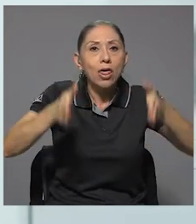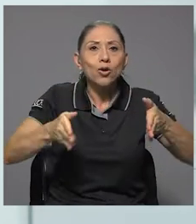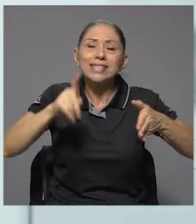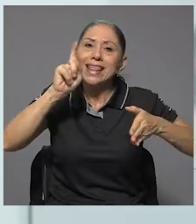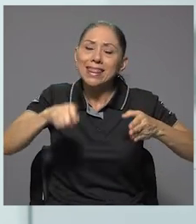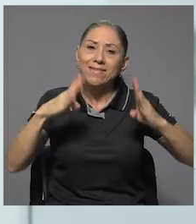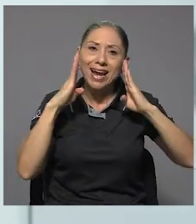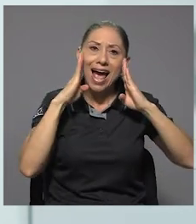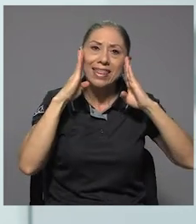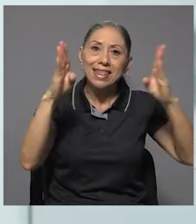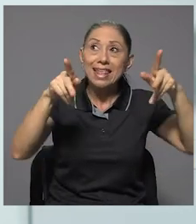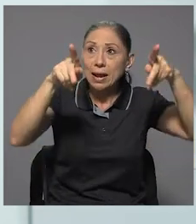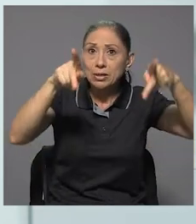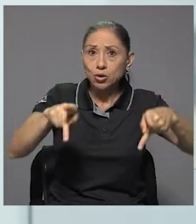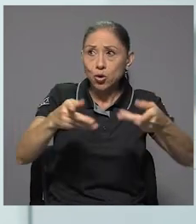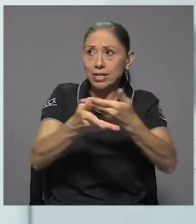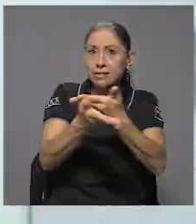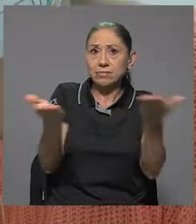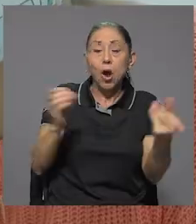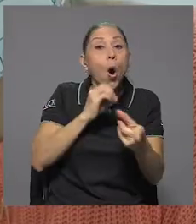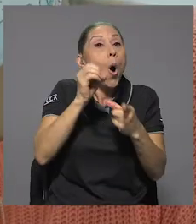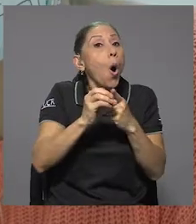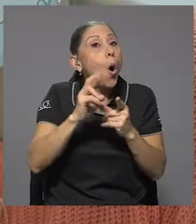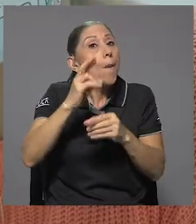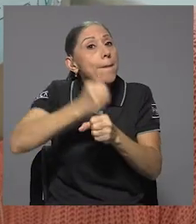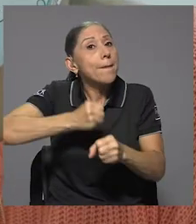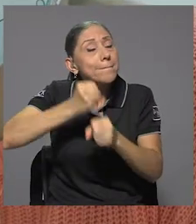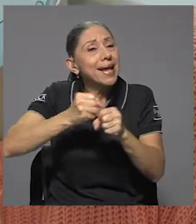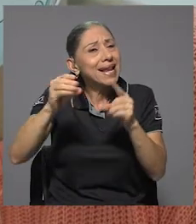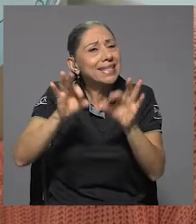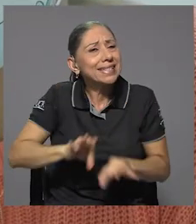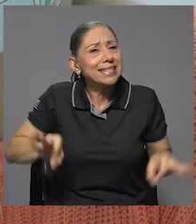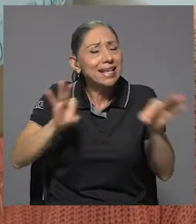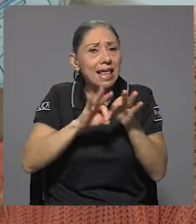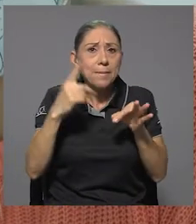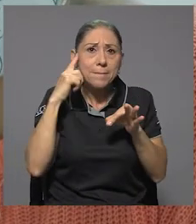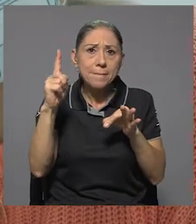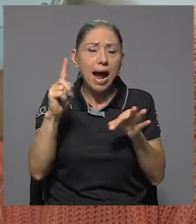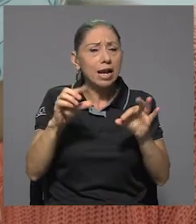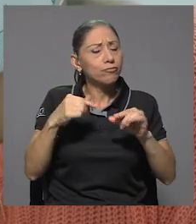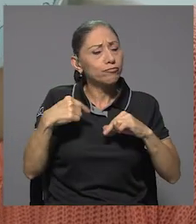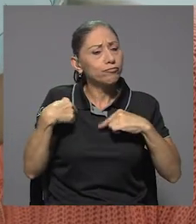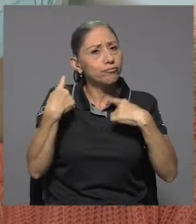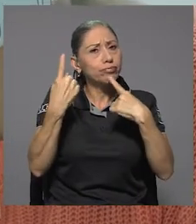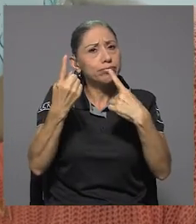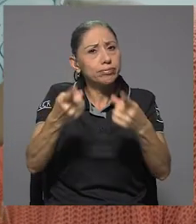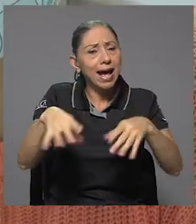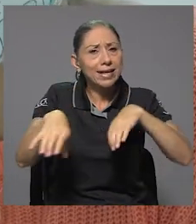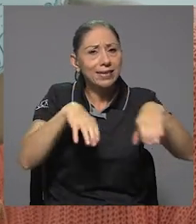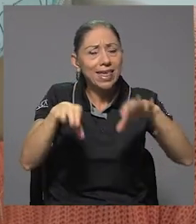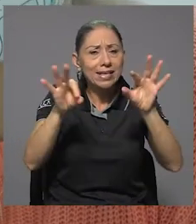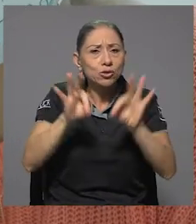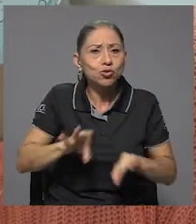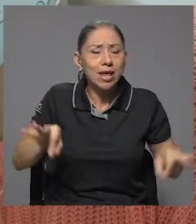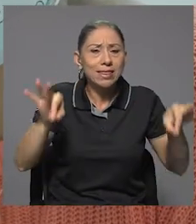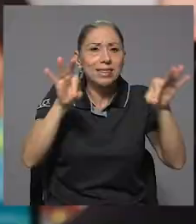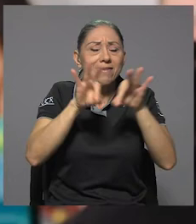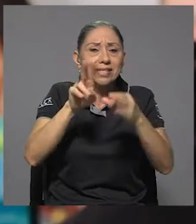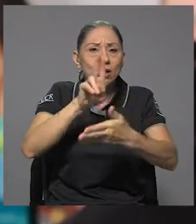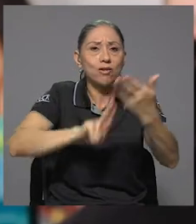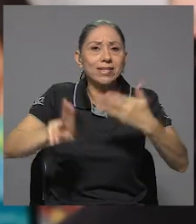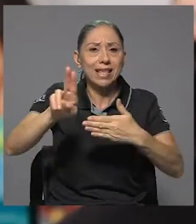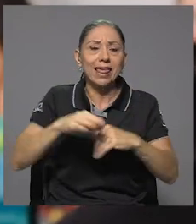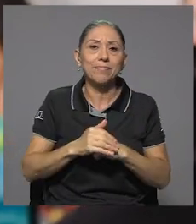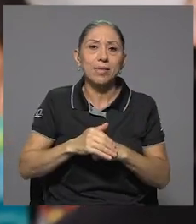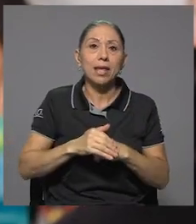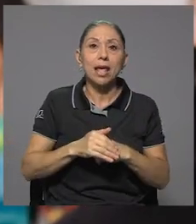o tengan algún otro papel presencial en garantizar el adecuado desarrollo de las actividades sustantivas de la universidad. En